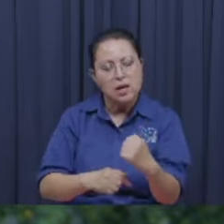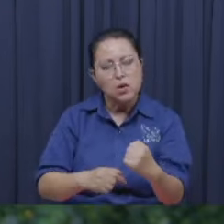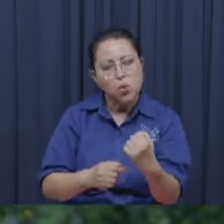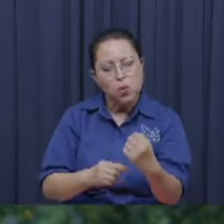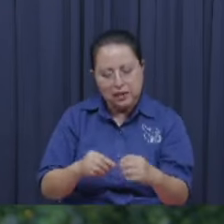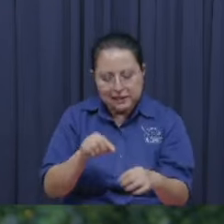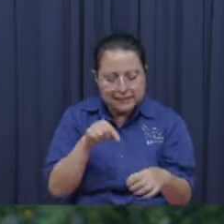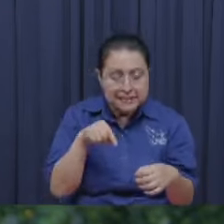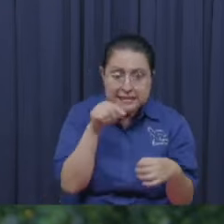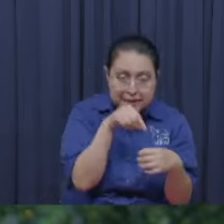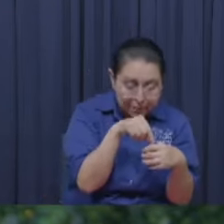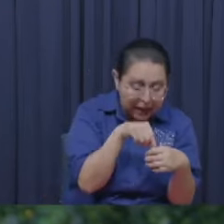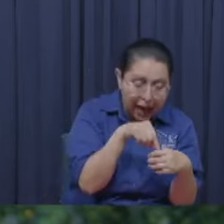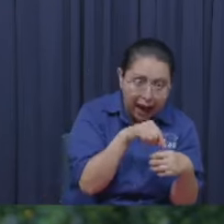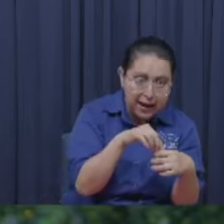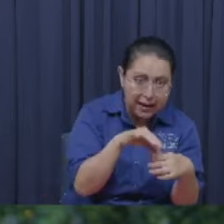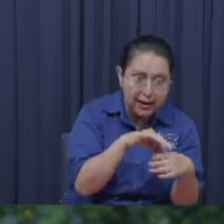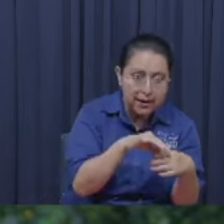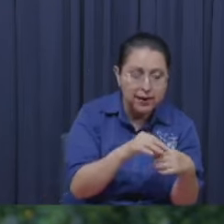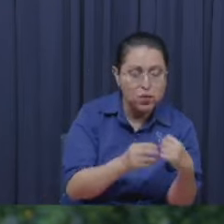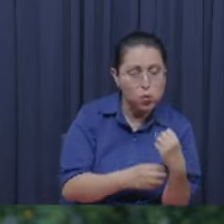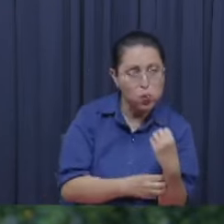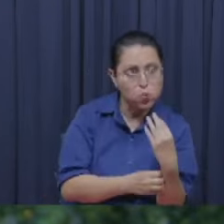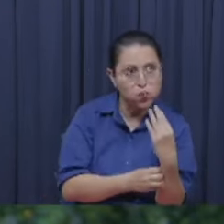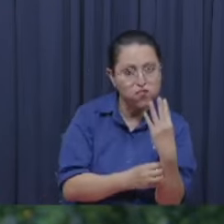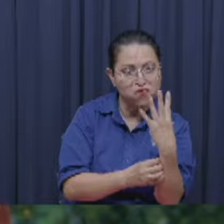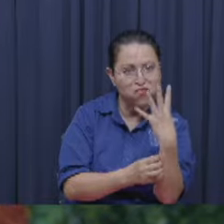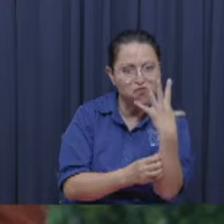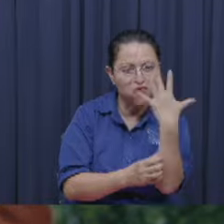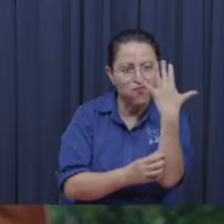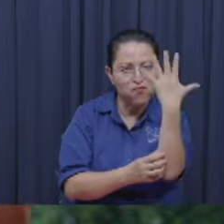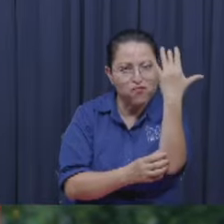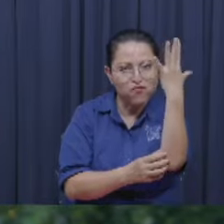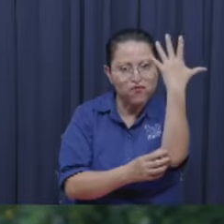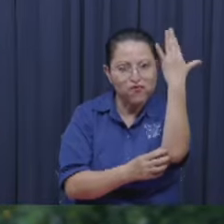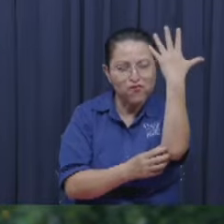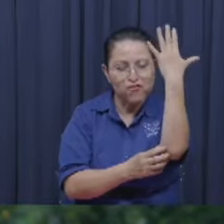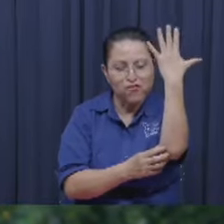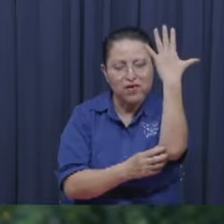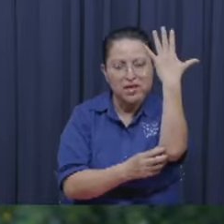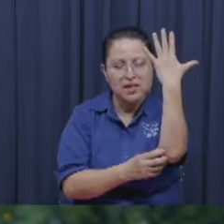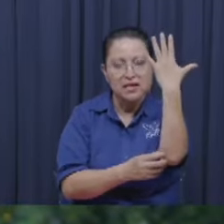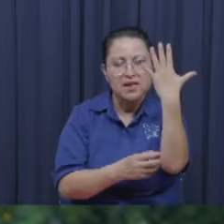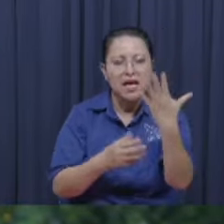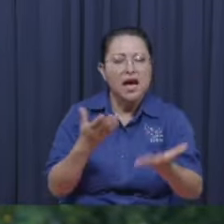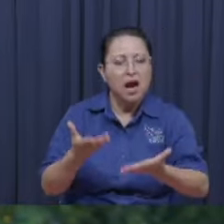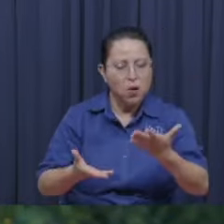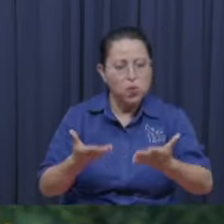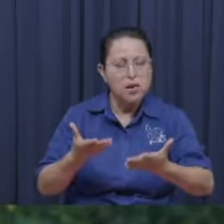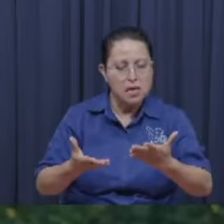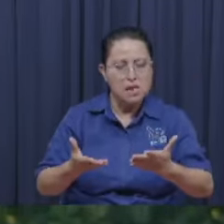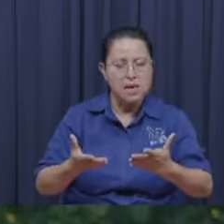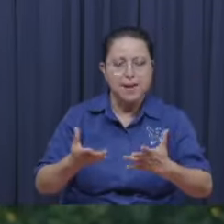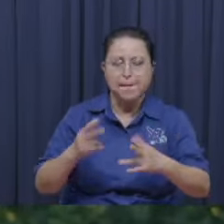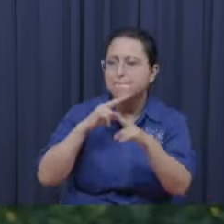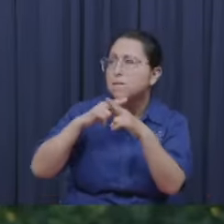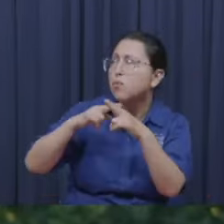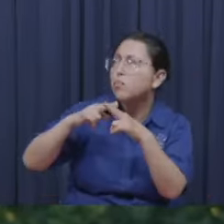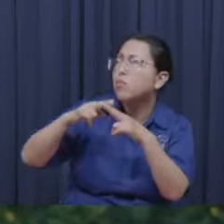el Señor viene mañana? Que era lo que quería decir, aunque se acerque